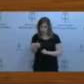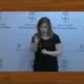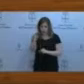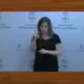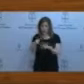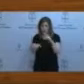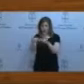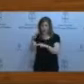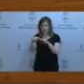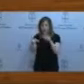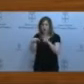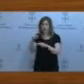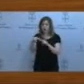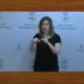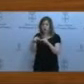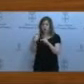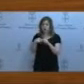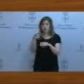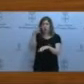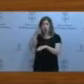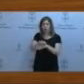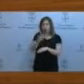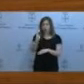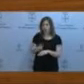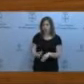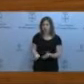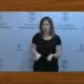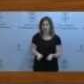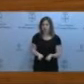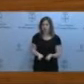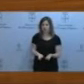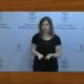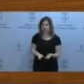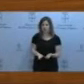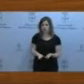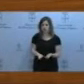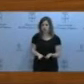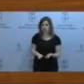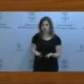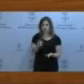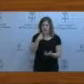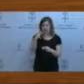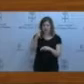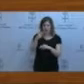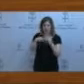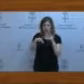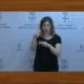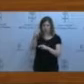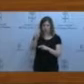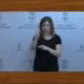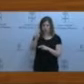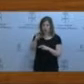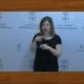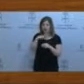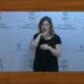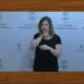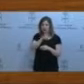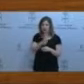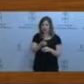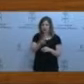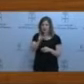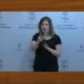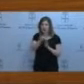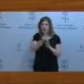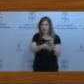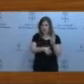digo, con la misma orden y presupuesto que el que no se construyó en Cangas de Narcea? Que, por cierto, también estaba en la lista